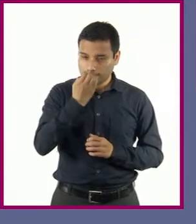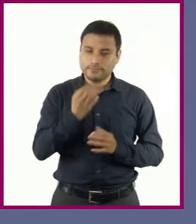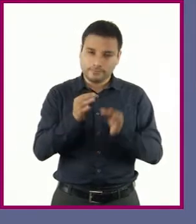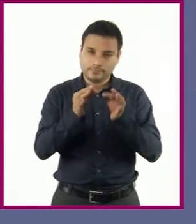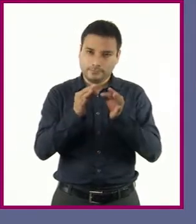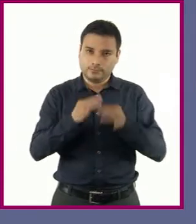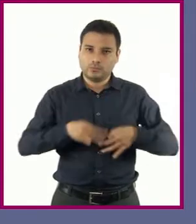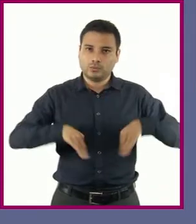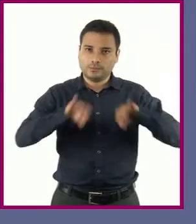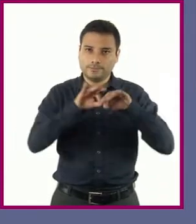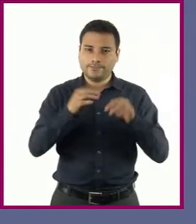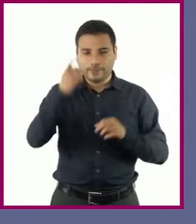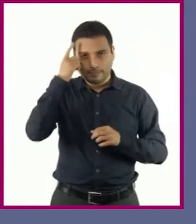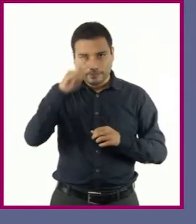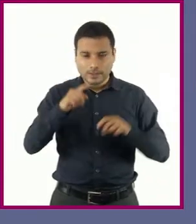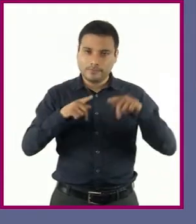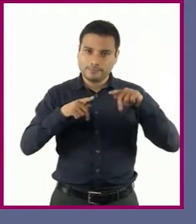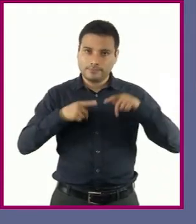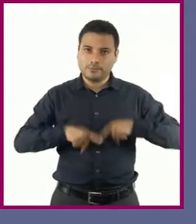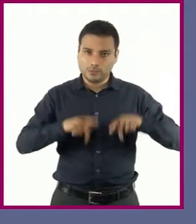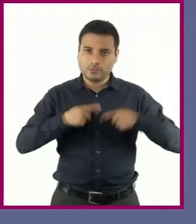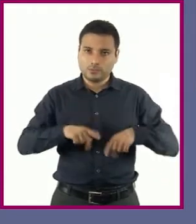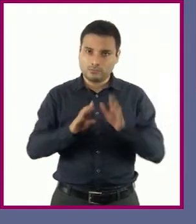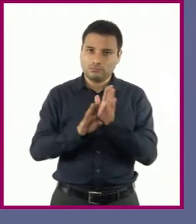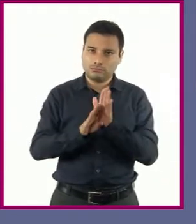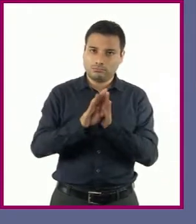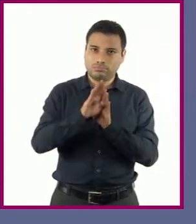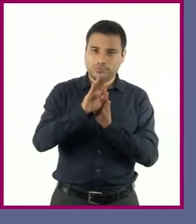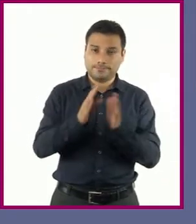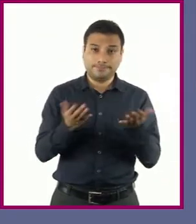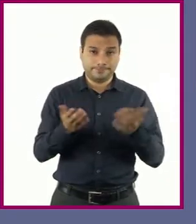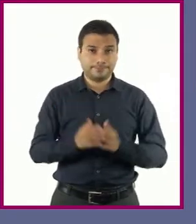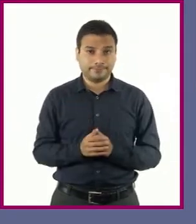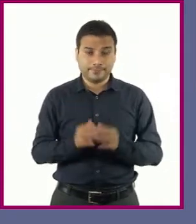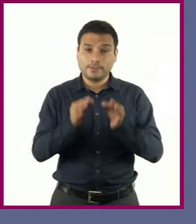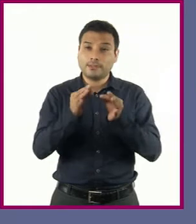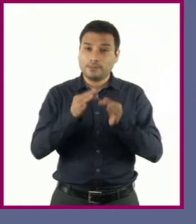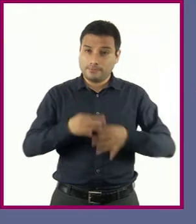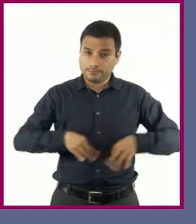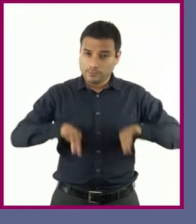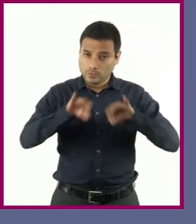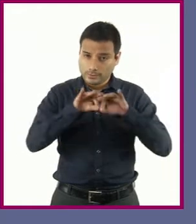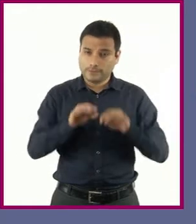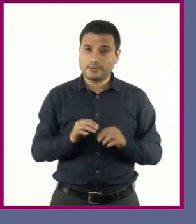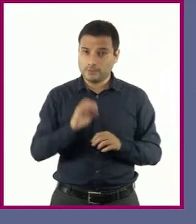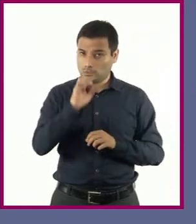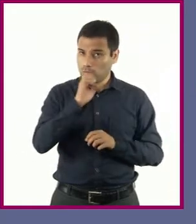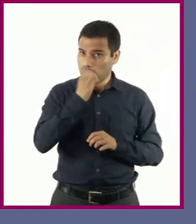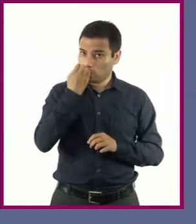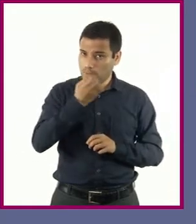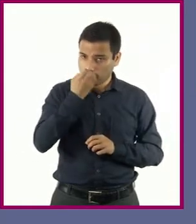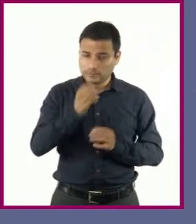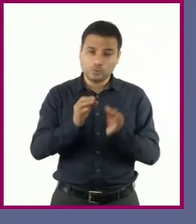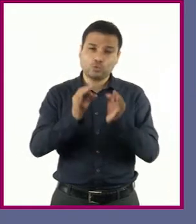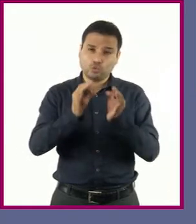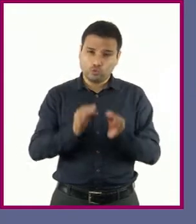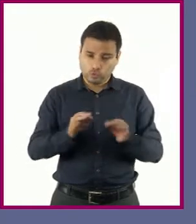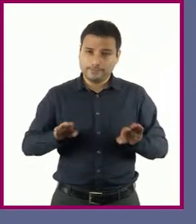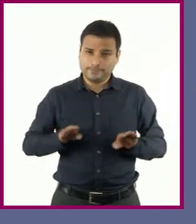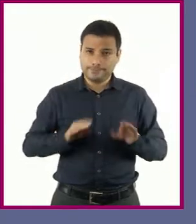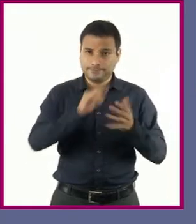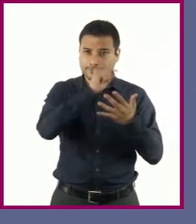clave para el desarrollo de los otros derechos. Por eso es tan importante que esta cuente con ciertas características